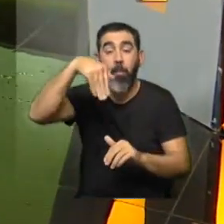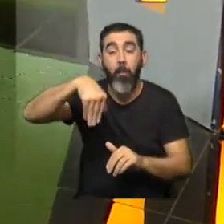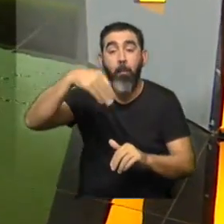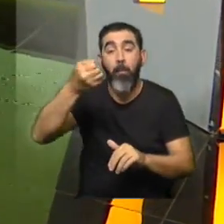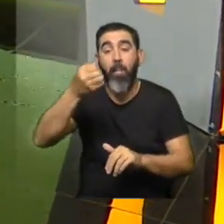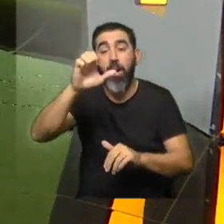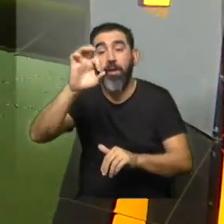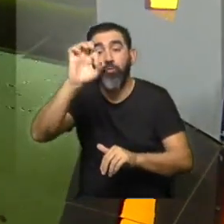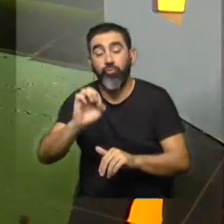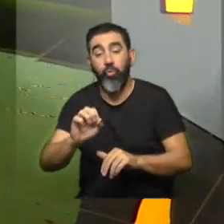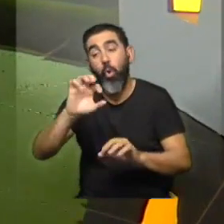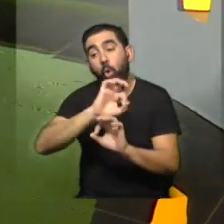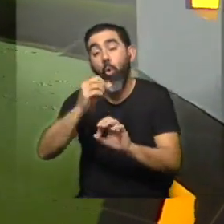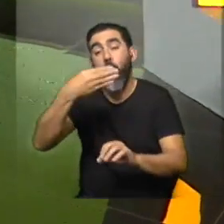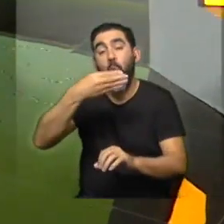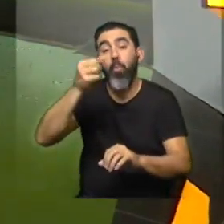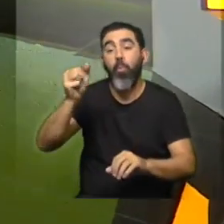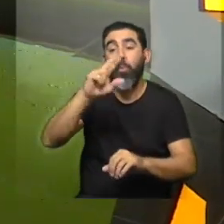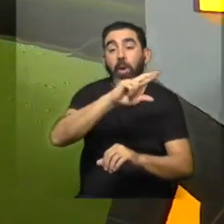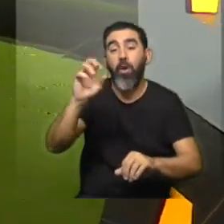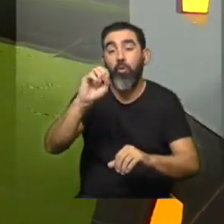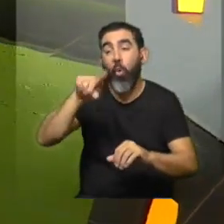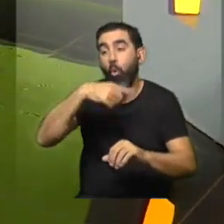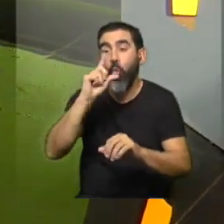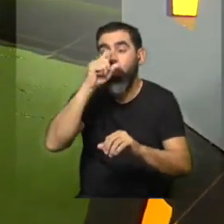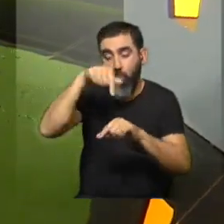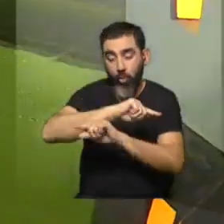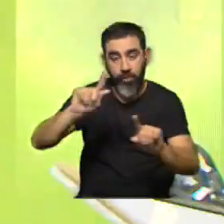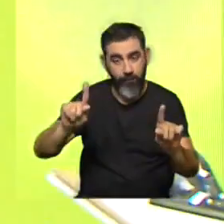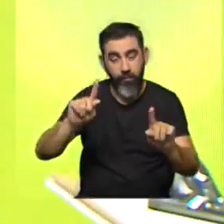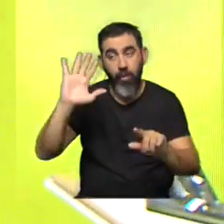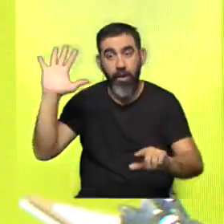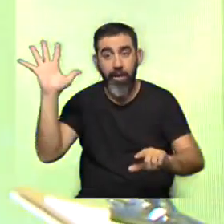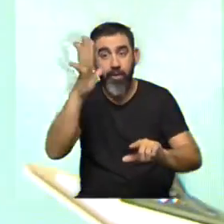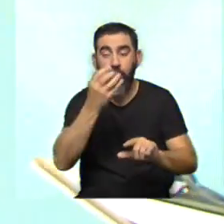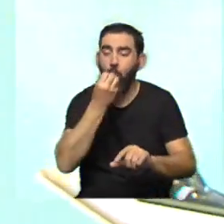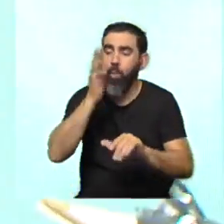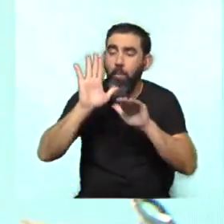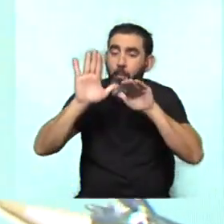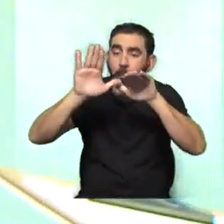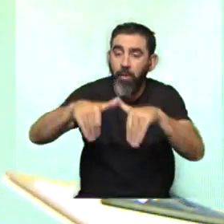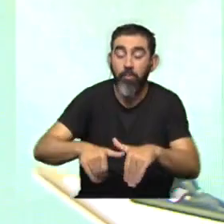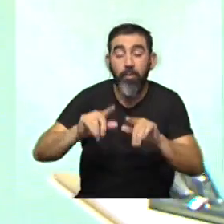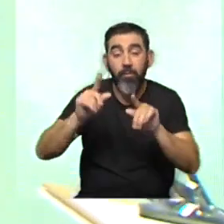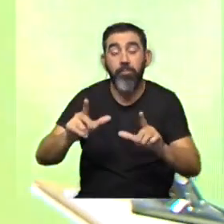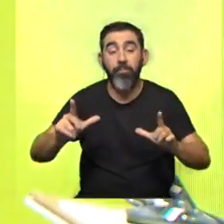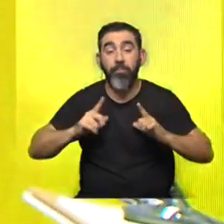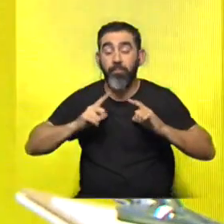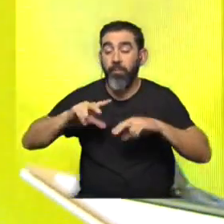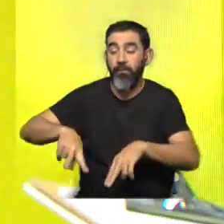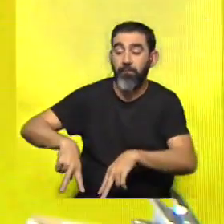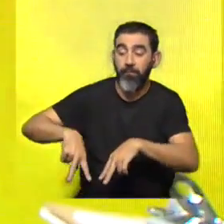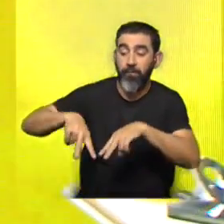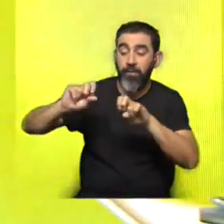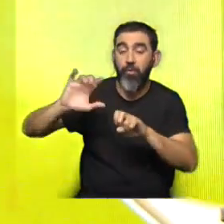colección de Berro, que están fuera de Montevideo, y eso está bueno también, que haya grandes patrimonios que también están esperando investigaciones